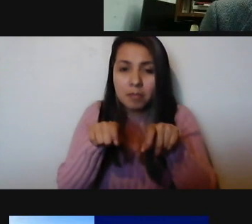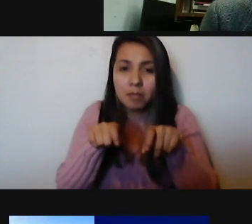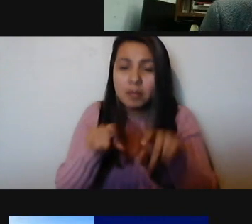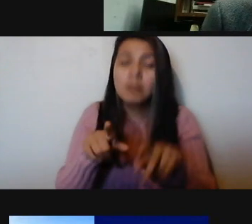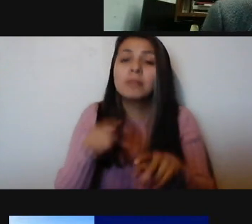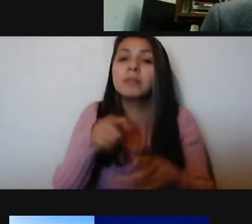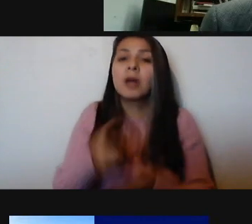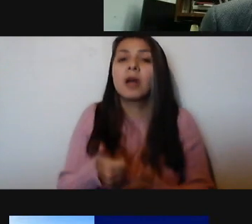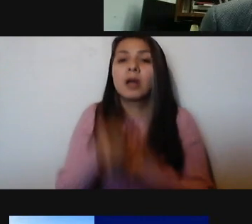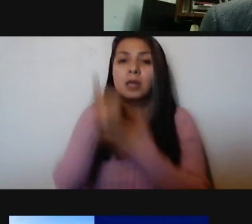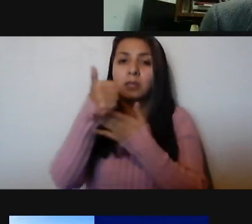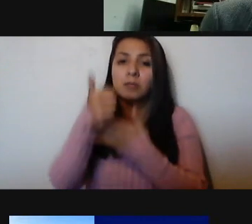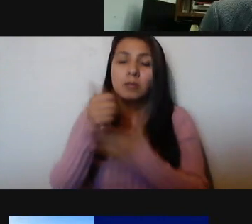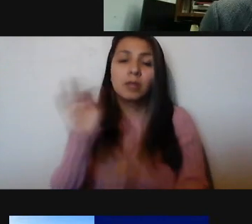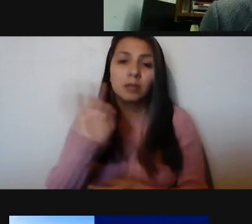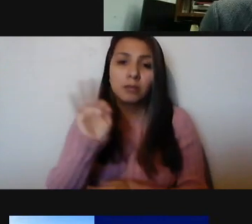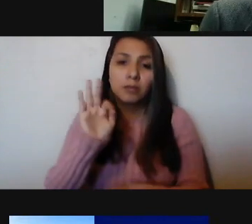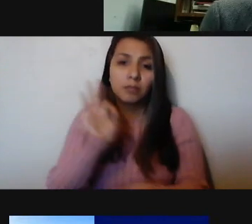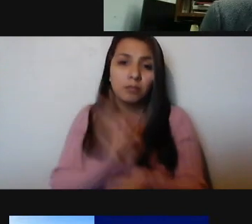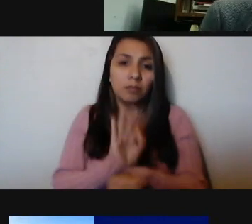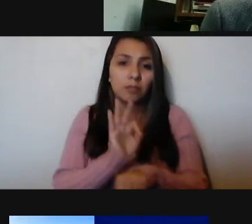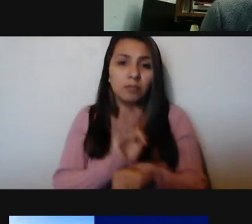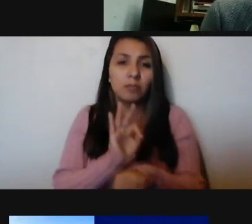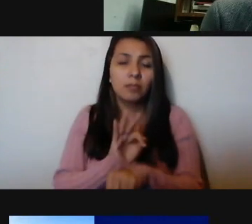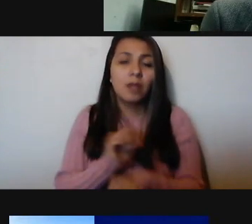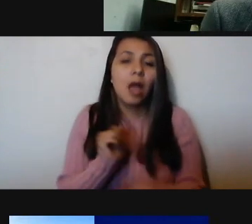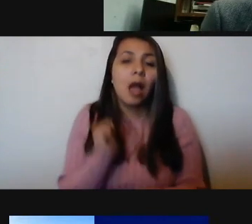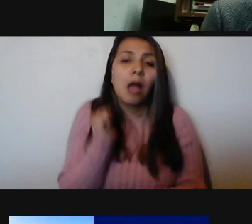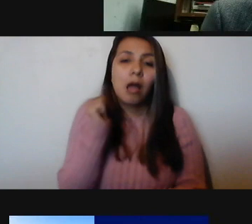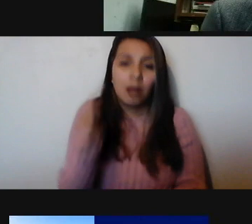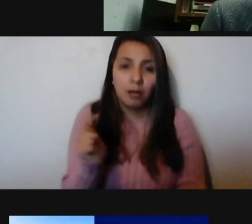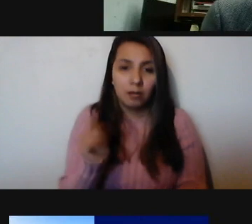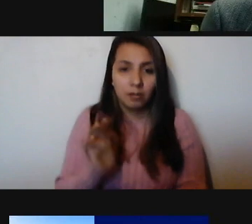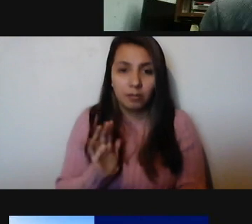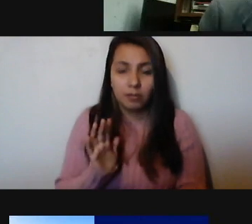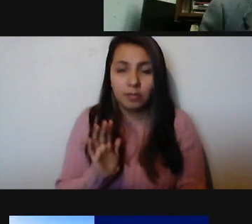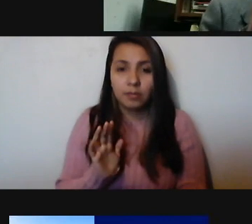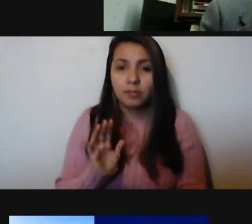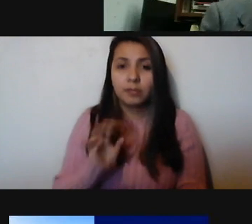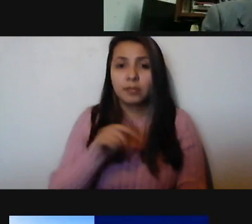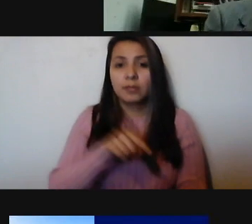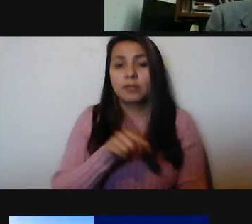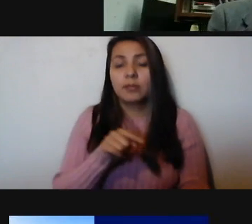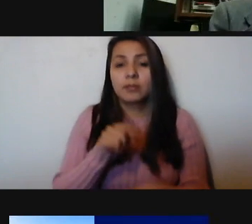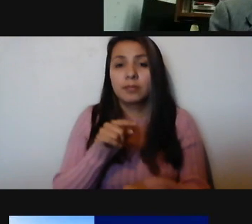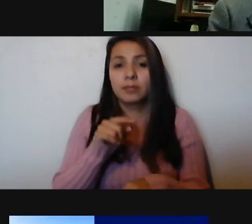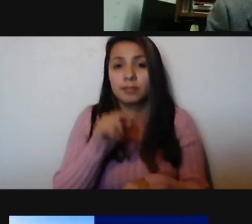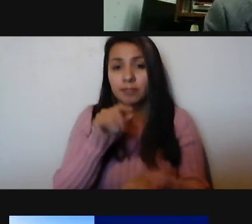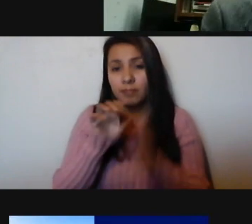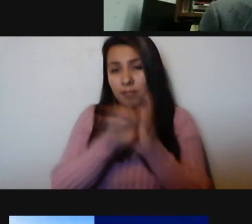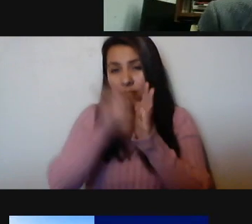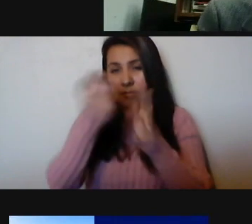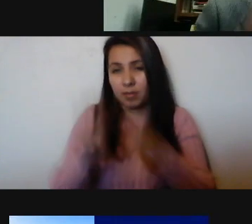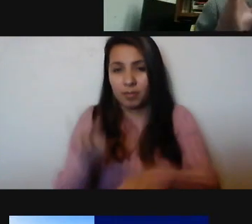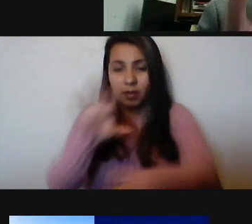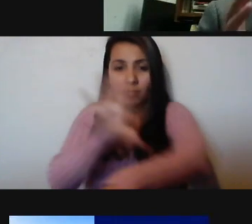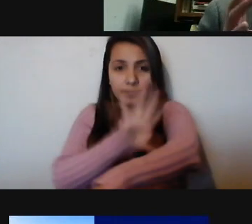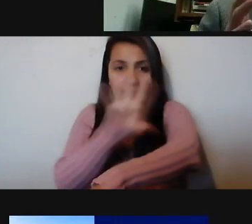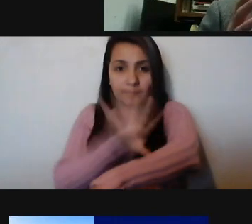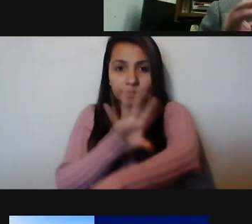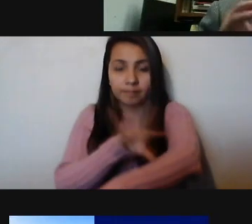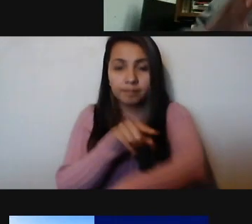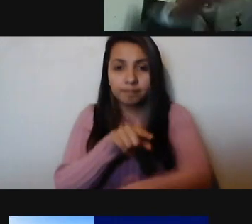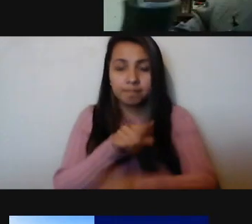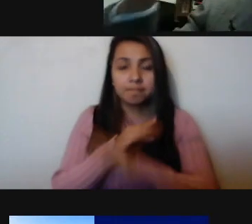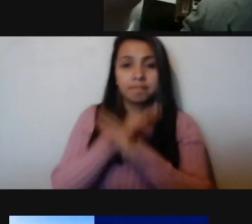estáticos y bueno, otro tipo de variables podría ayudar, sí, para proteger ante ciertas cosas. Podría ser, en el